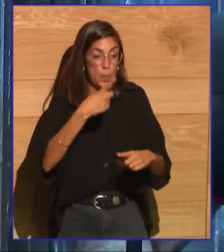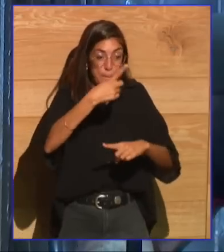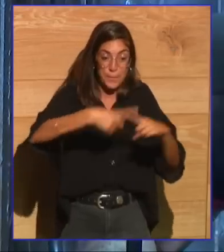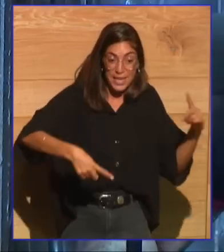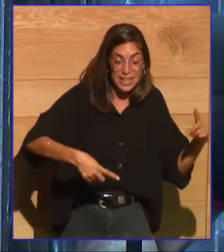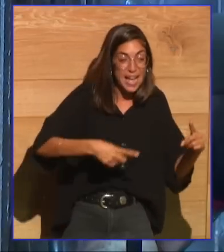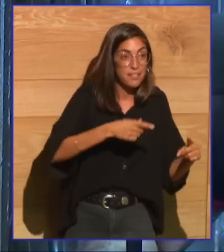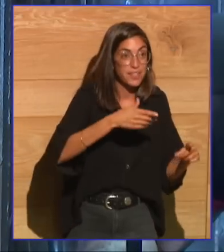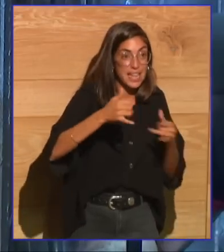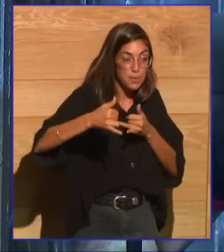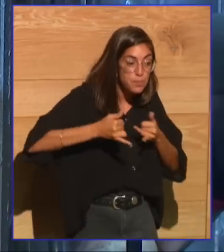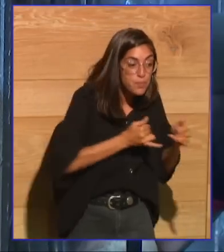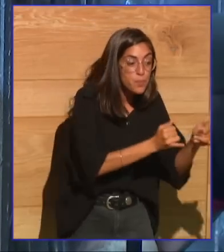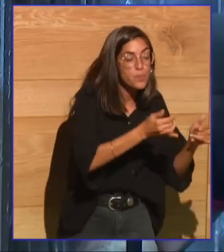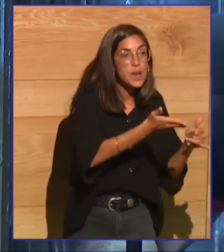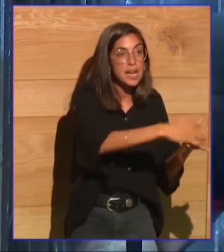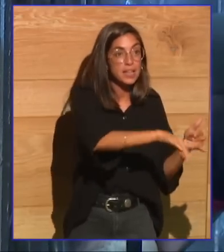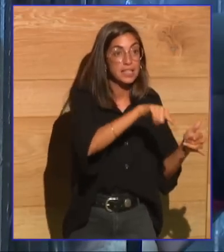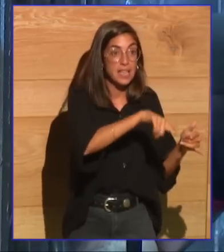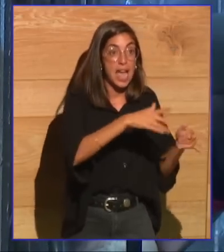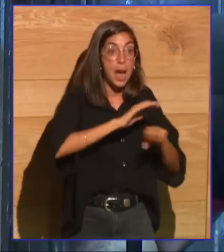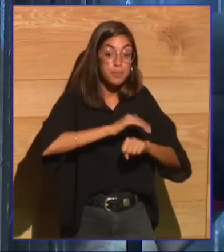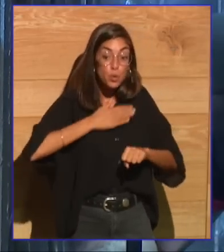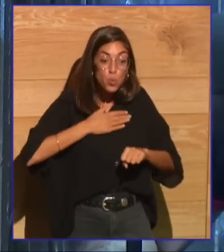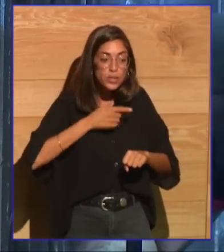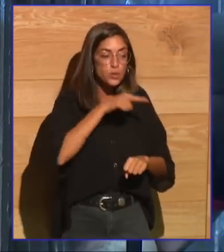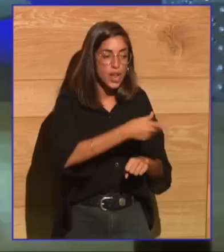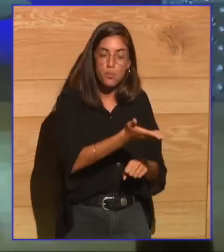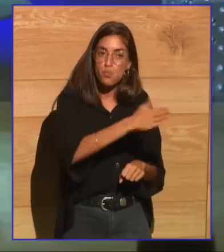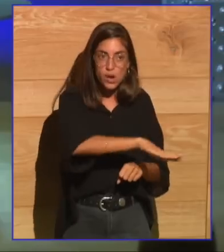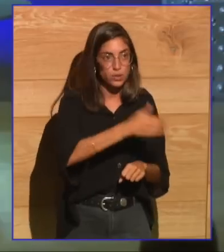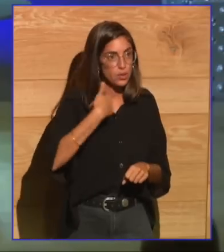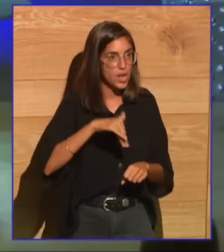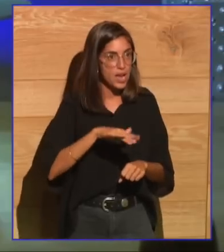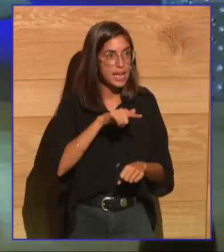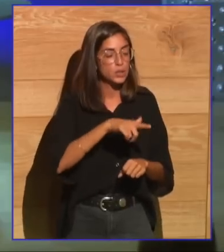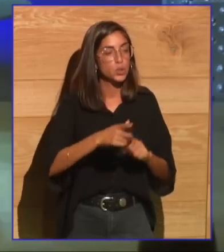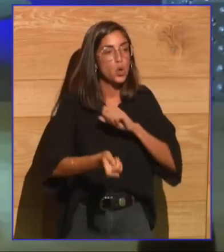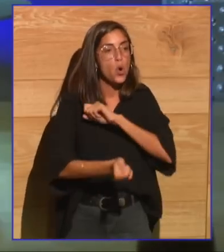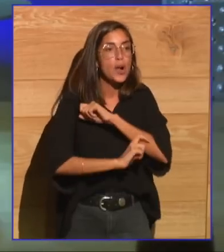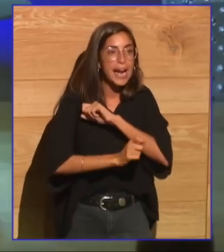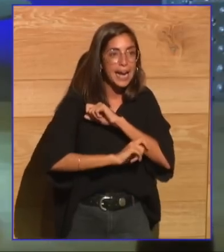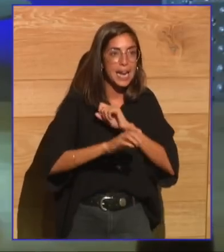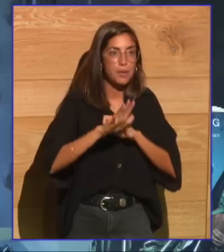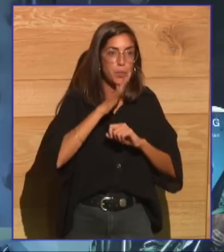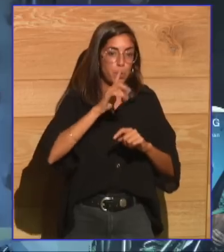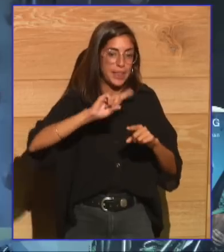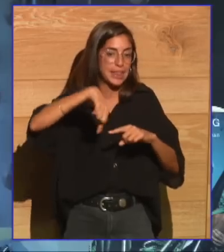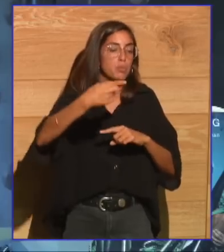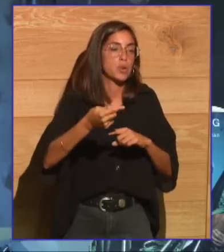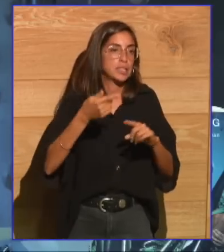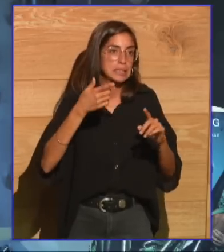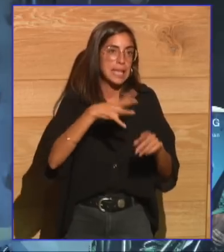se altera nuestro amigo y se ha muerto y está muerto esa es una de las novelas claves porque se vuelve a interpretar a posteriori pero